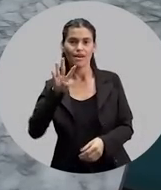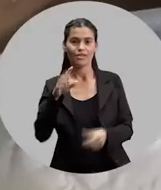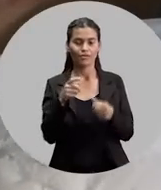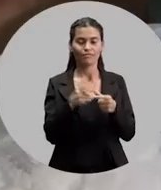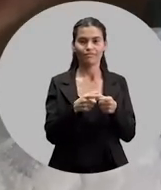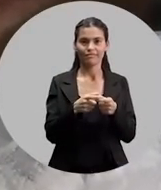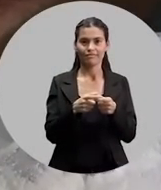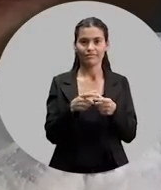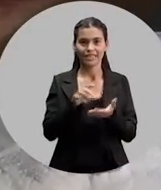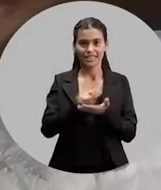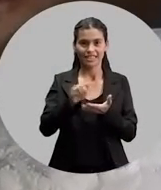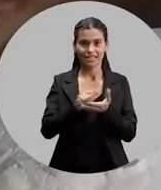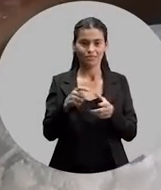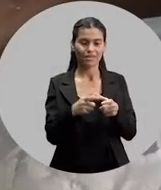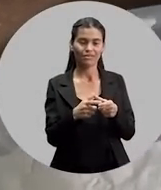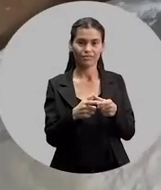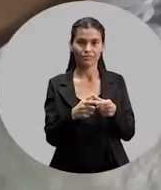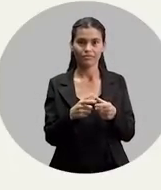24 chipas redondas.